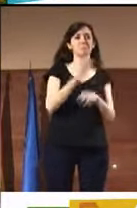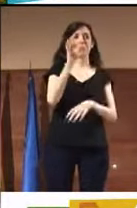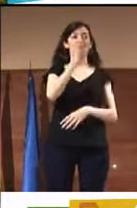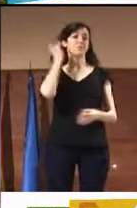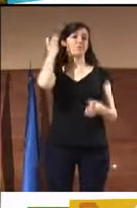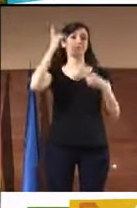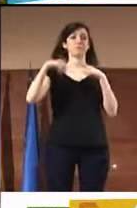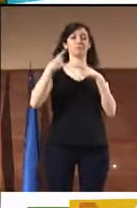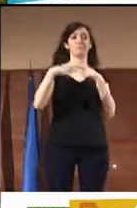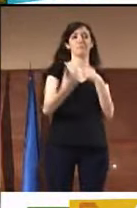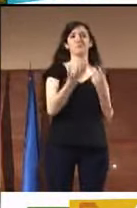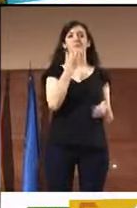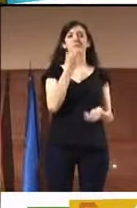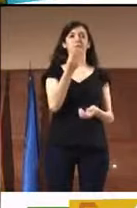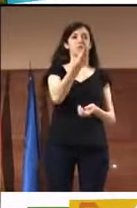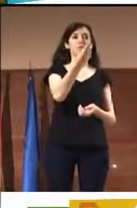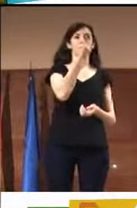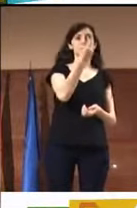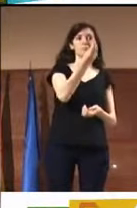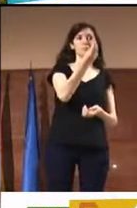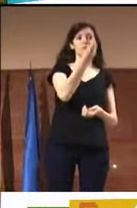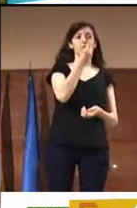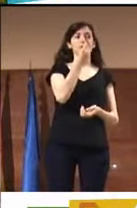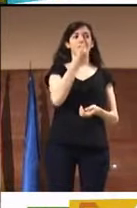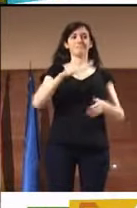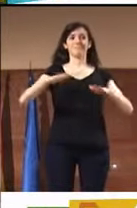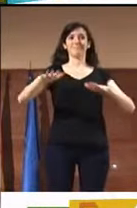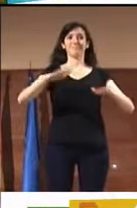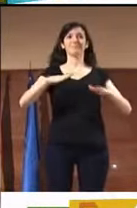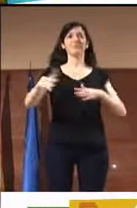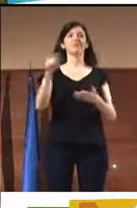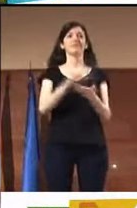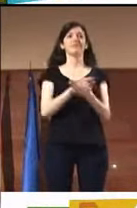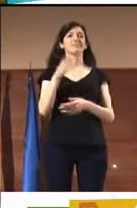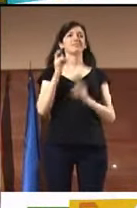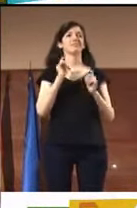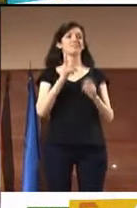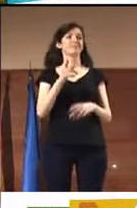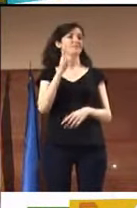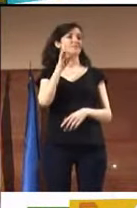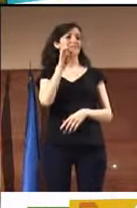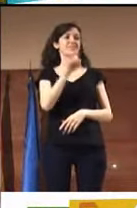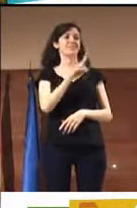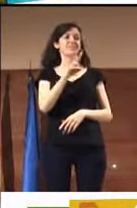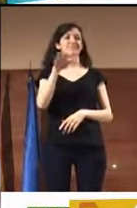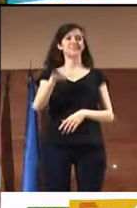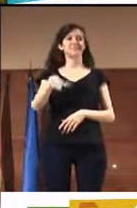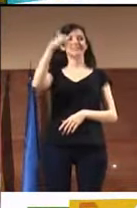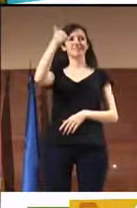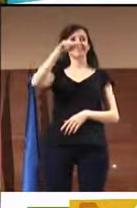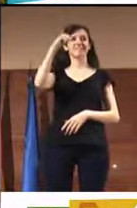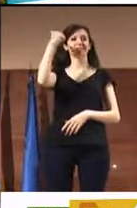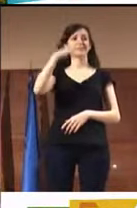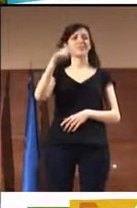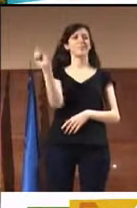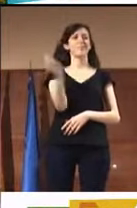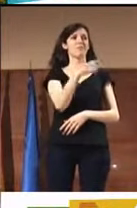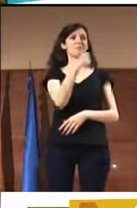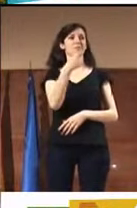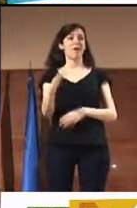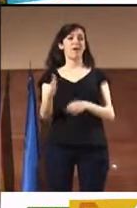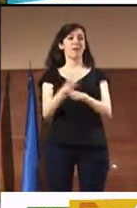actividades cotidianas como comer y volver a mover los brazos, sino fijaros en este niño como realmente anteriormente no podía tener